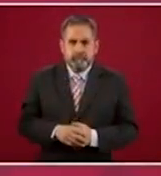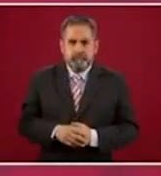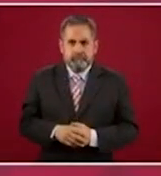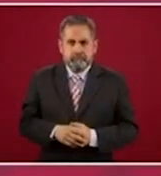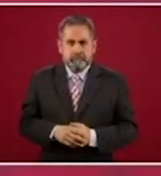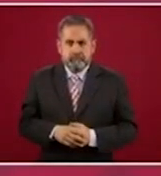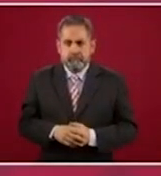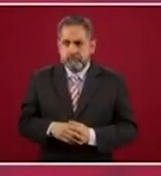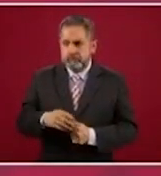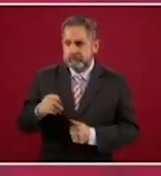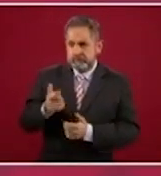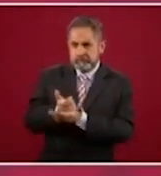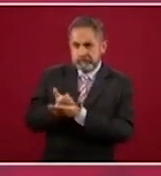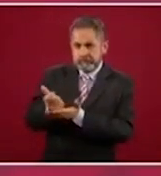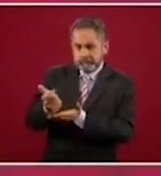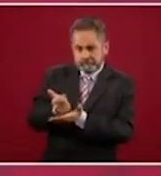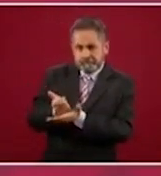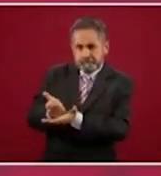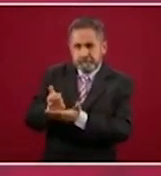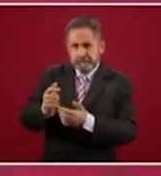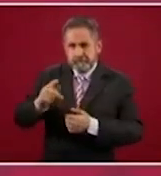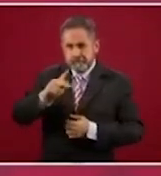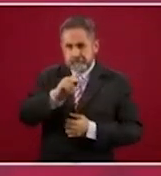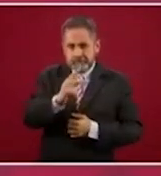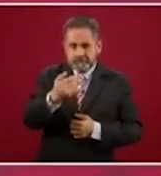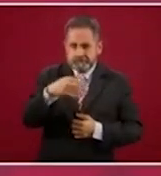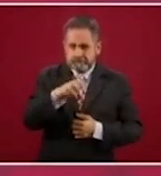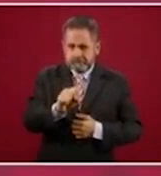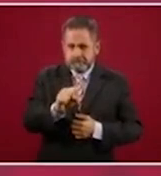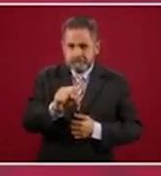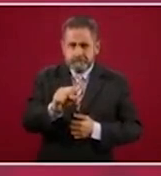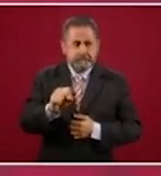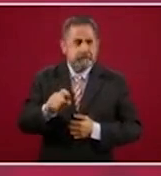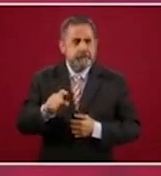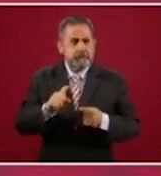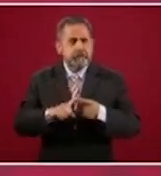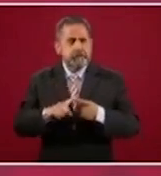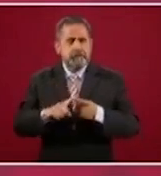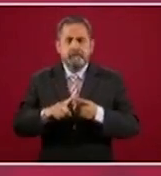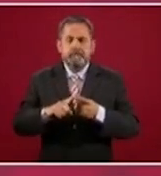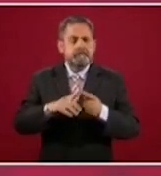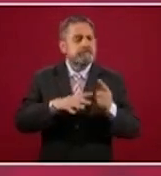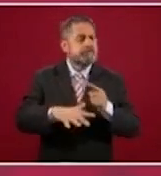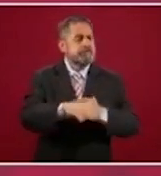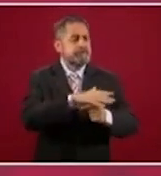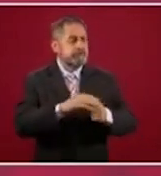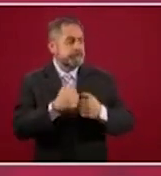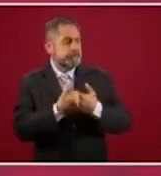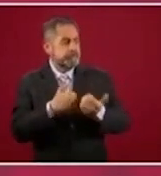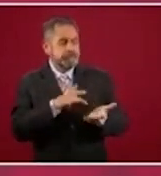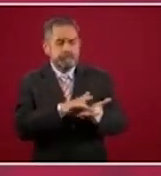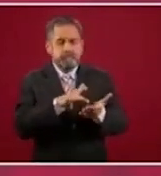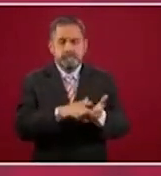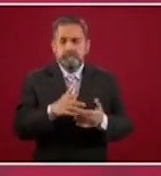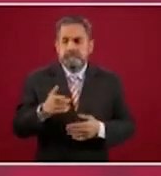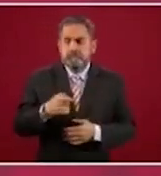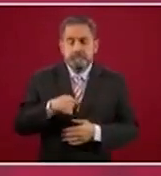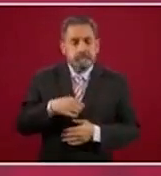microfinanciamiento, financiamiento a MIPYMES, micro, pequeñas y medianas empresas. Y ahí lo que les